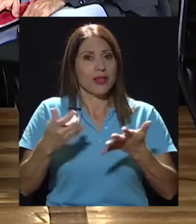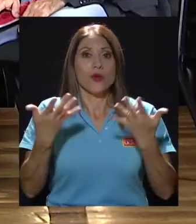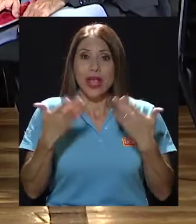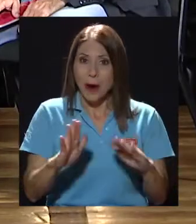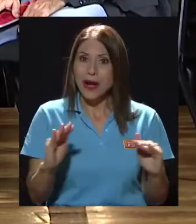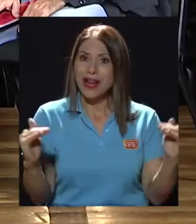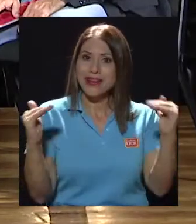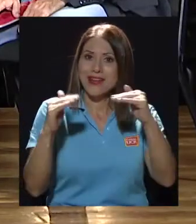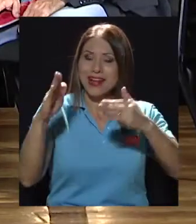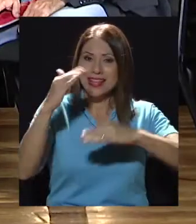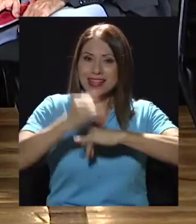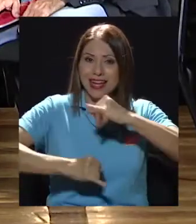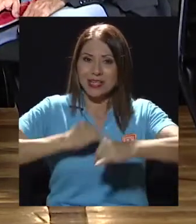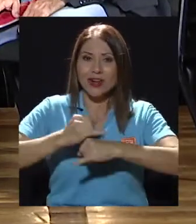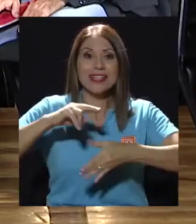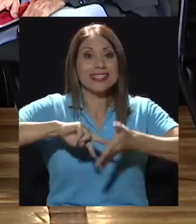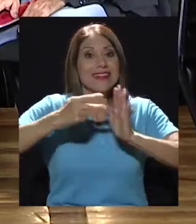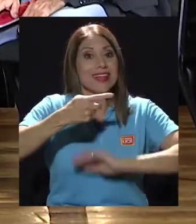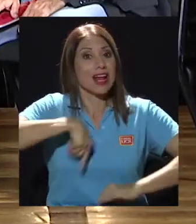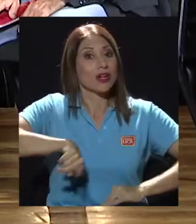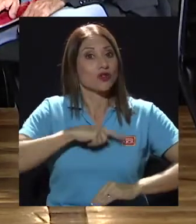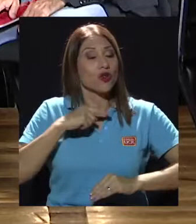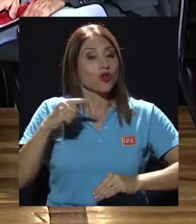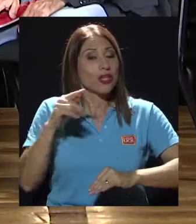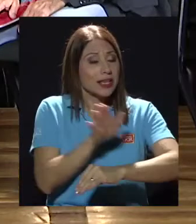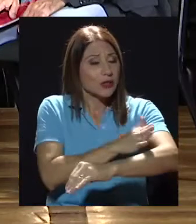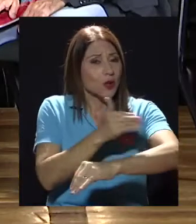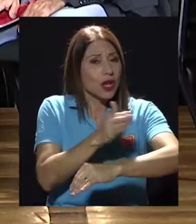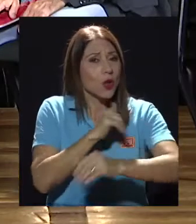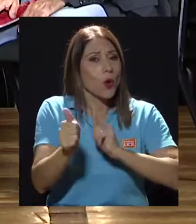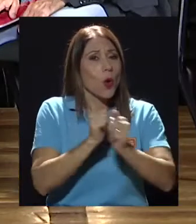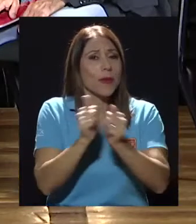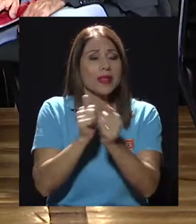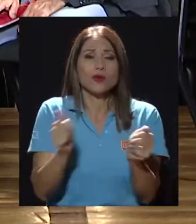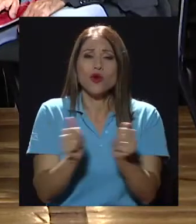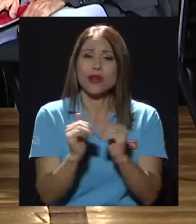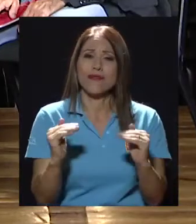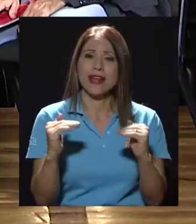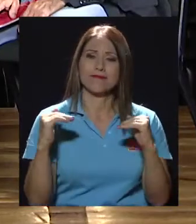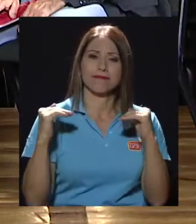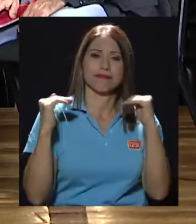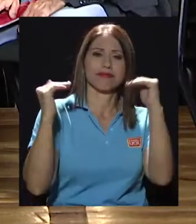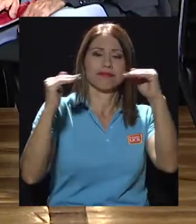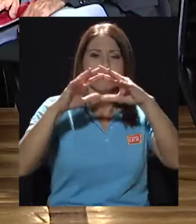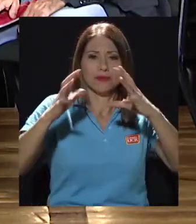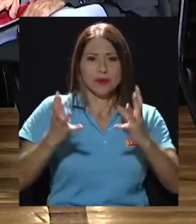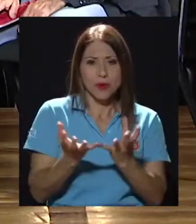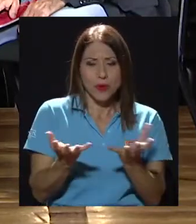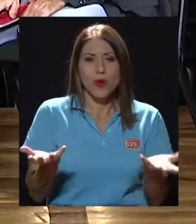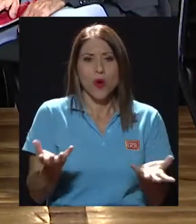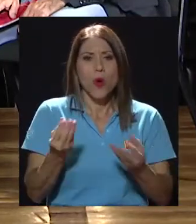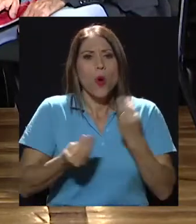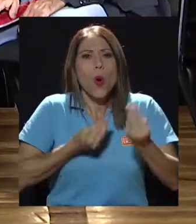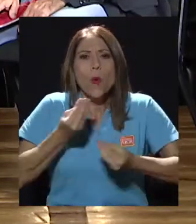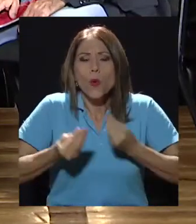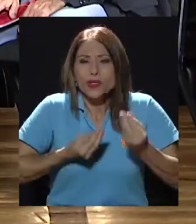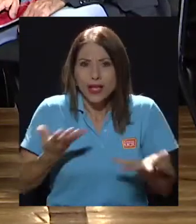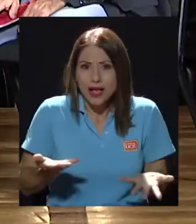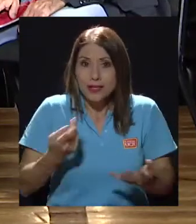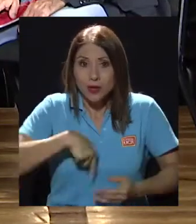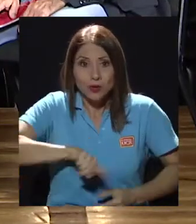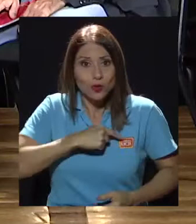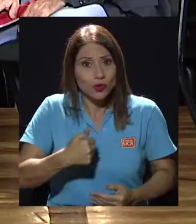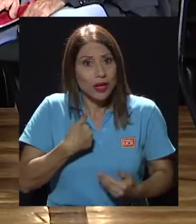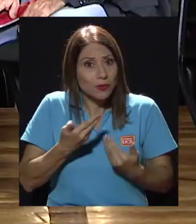decir que en sonido competimos con los más altos estándares de nivel mundial. ¿Y cómo se hace? ¿Tenemos los instrumentos para